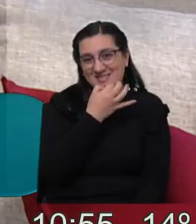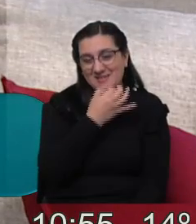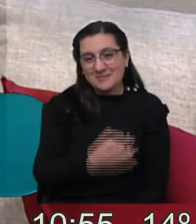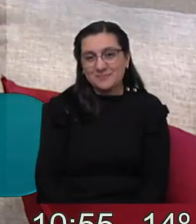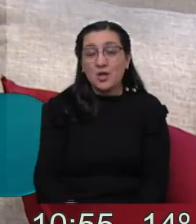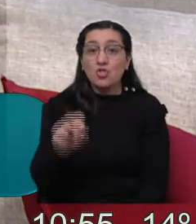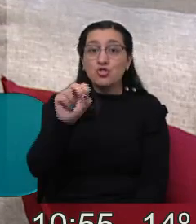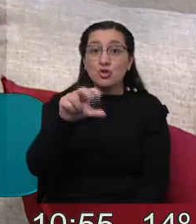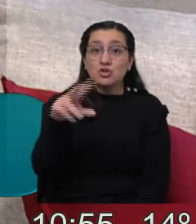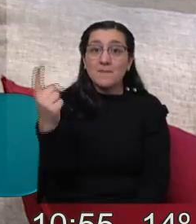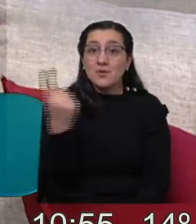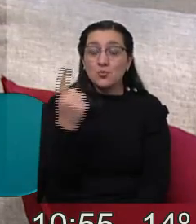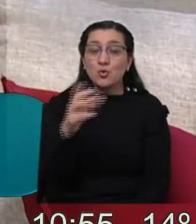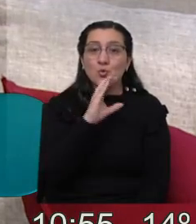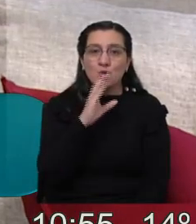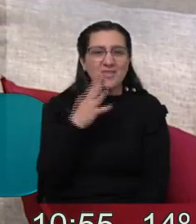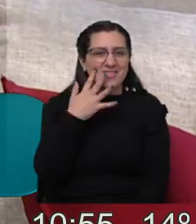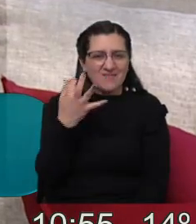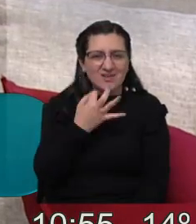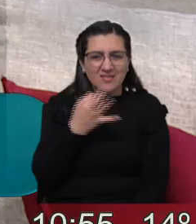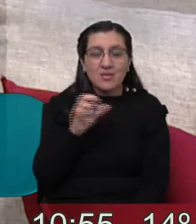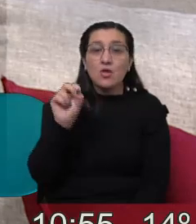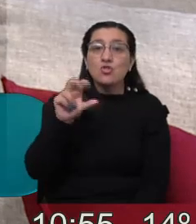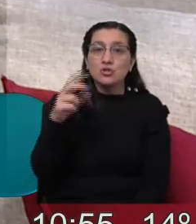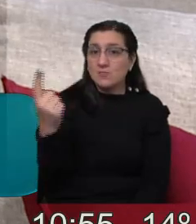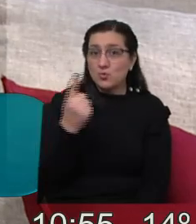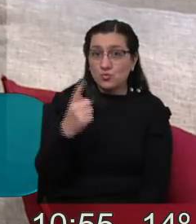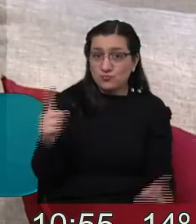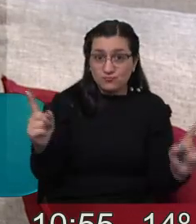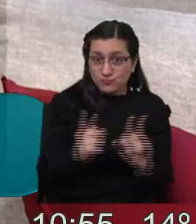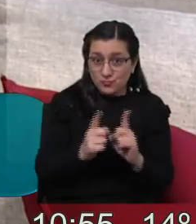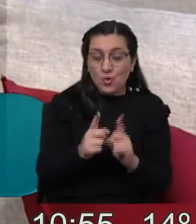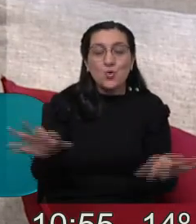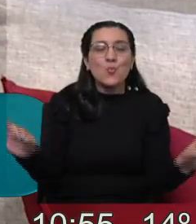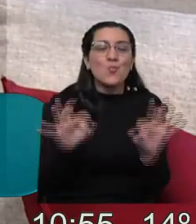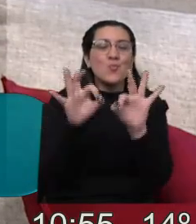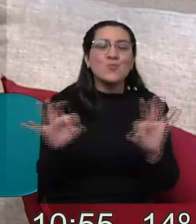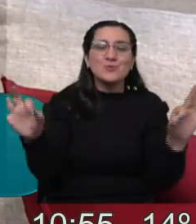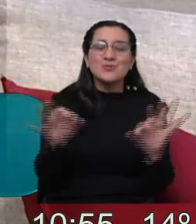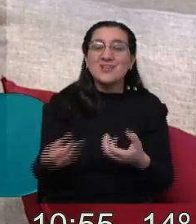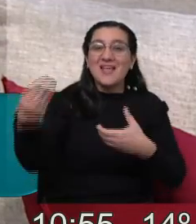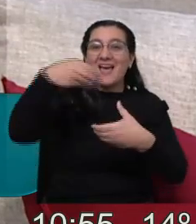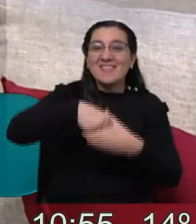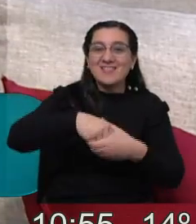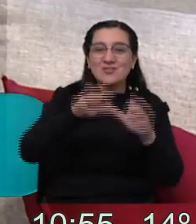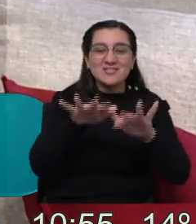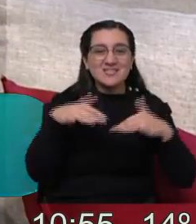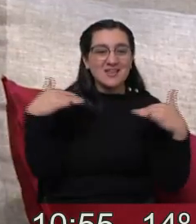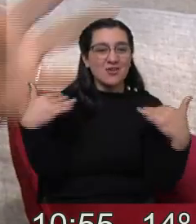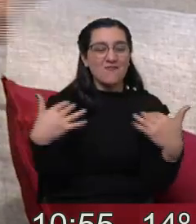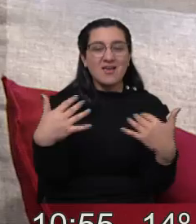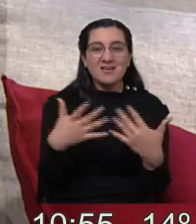12 minutos de humor y de verdad 12 minutos de humor con un músico en escena que forma parte de esa escenografía que se